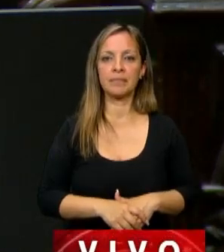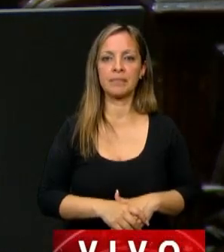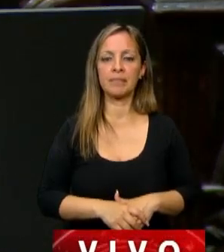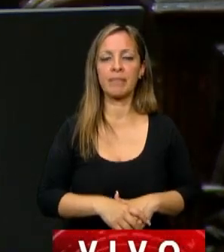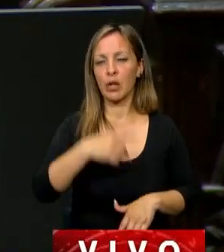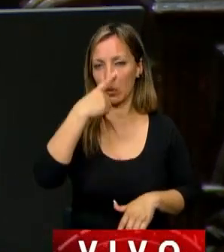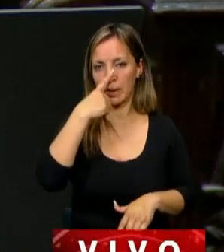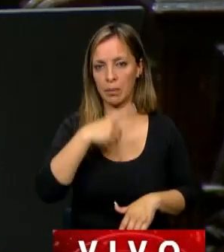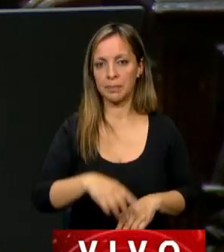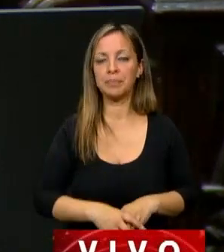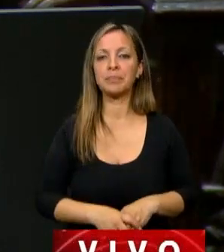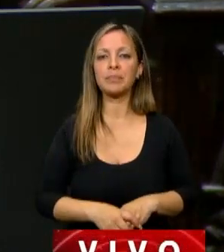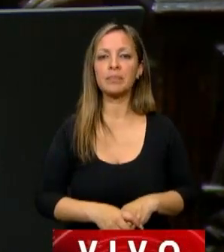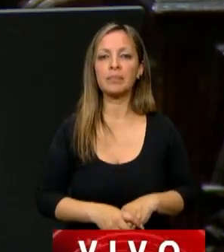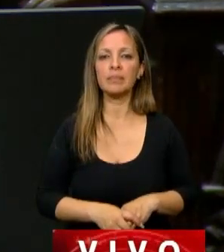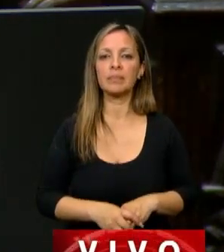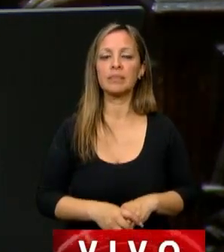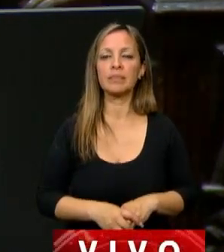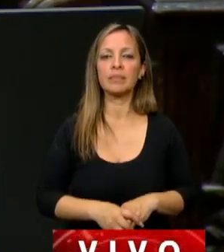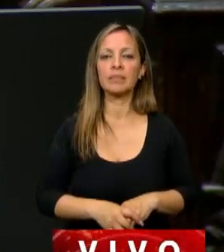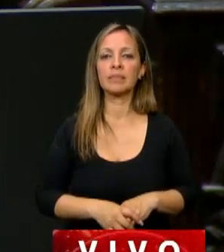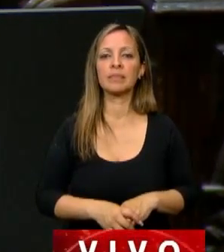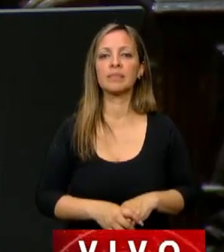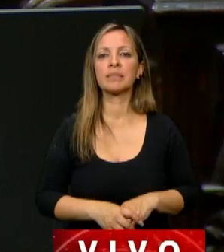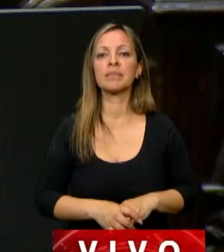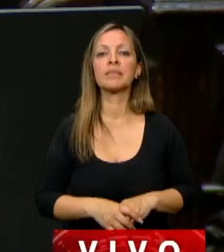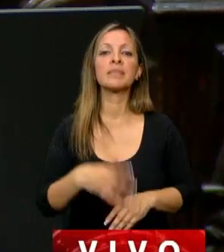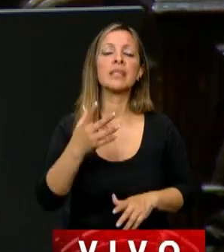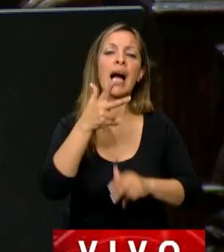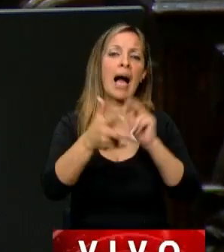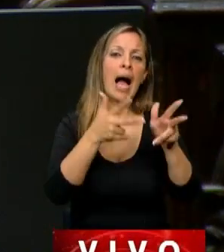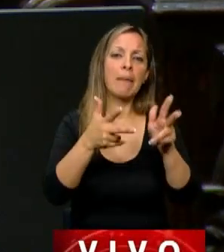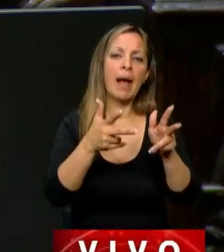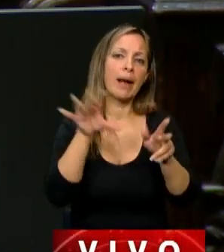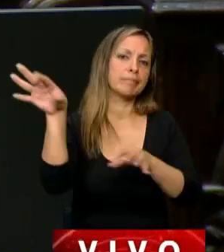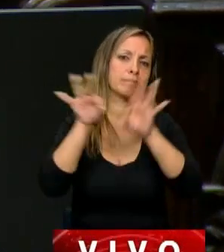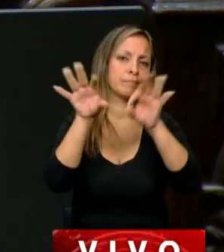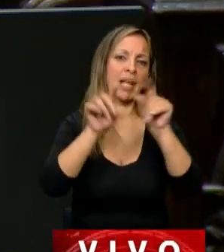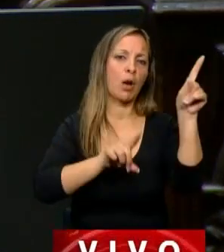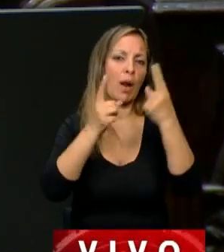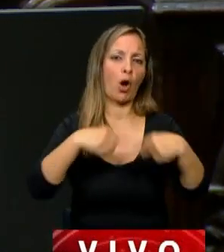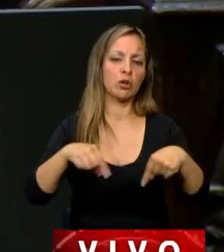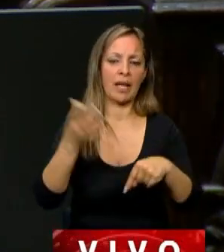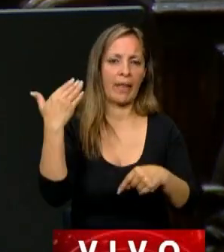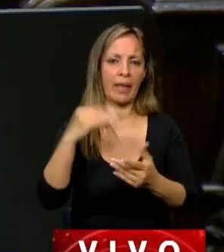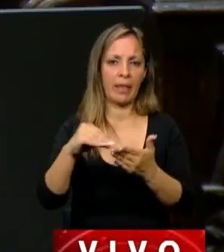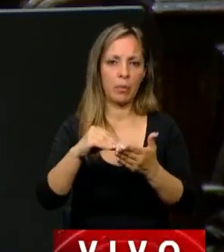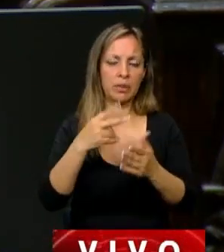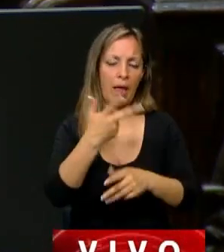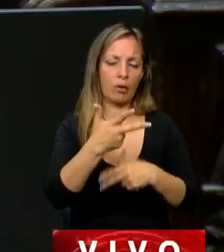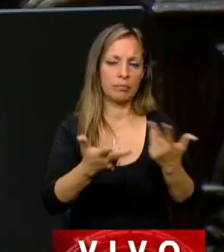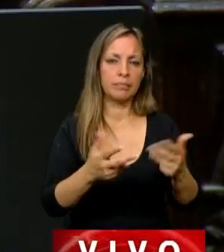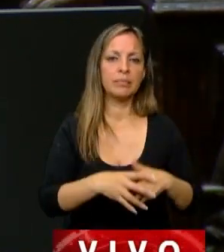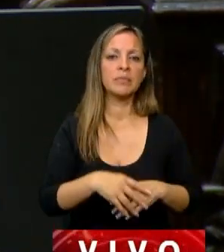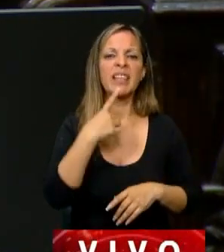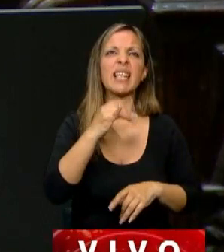Para ir cerrando, imposible no hacer mención a algunas cosas que se dijeron. Uno de los diputados propinantes del bloque oficialista